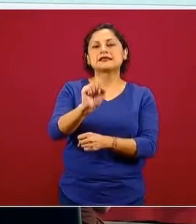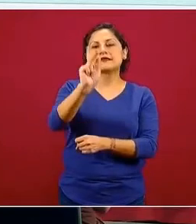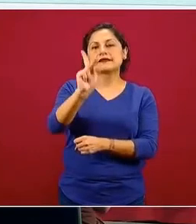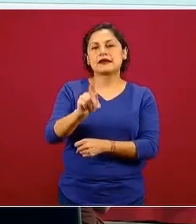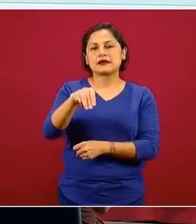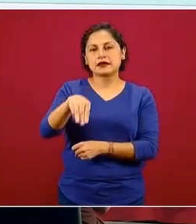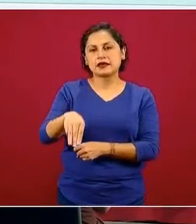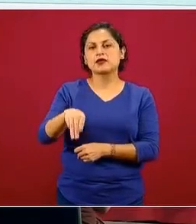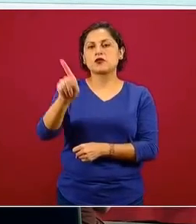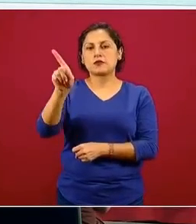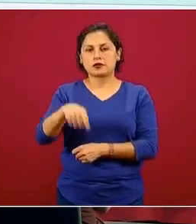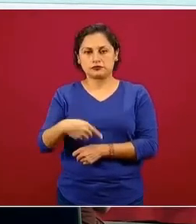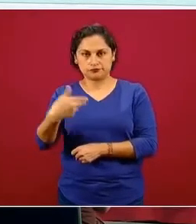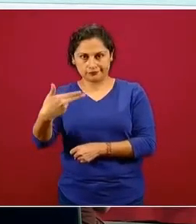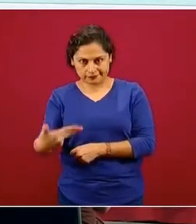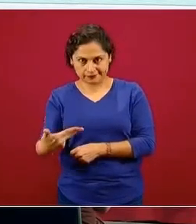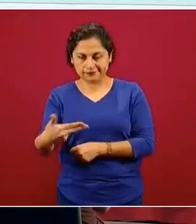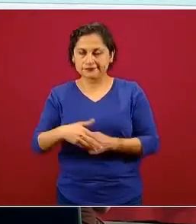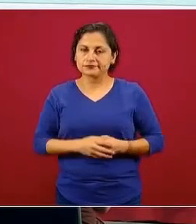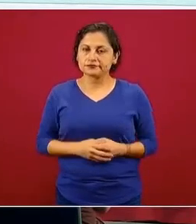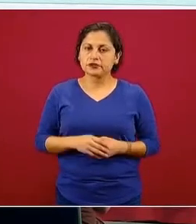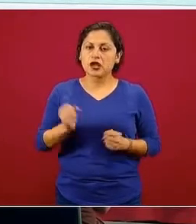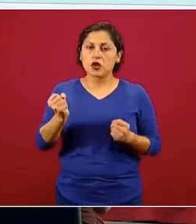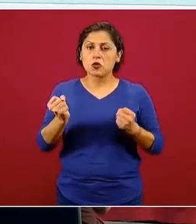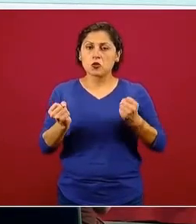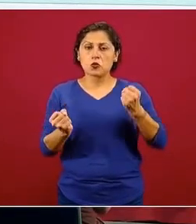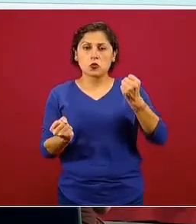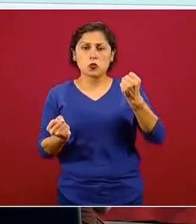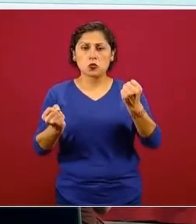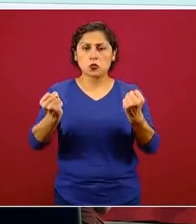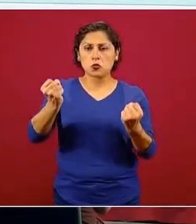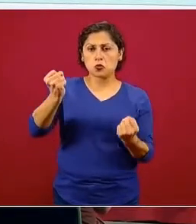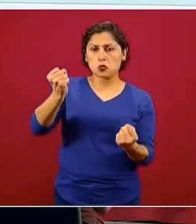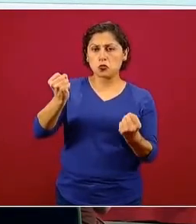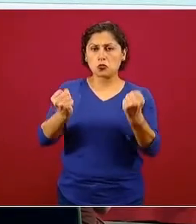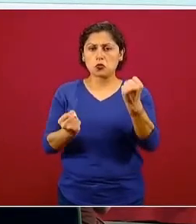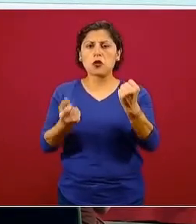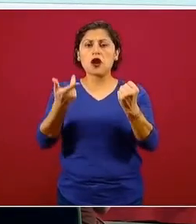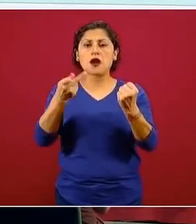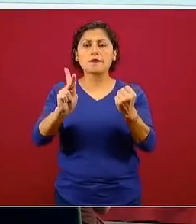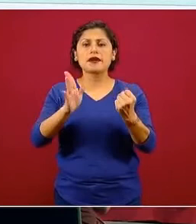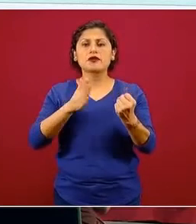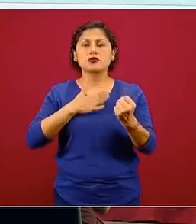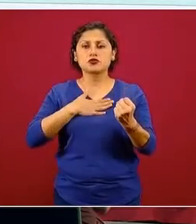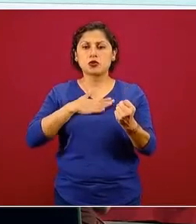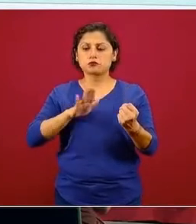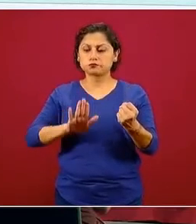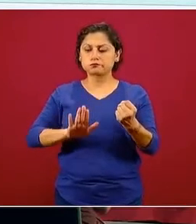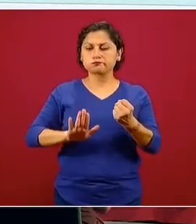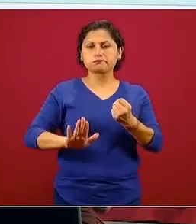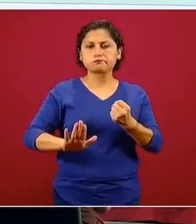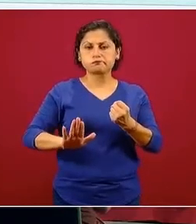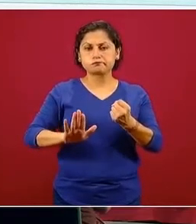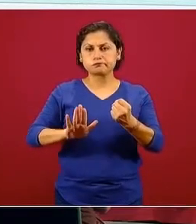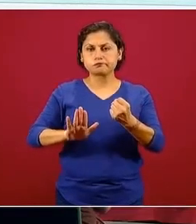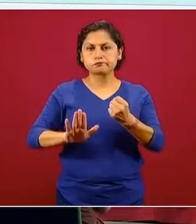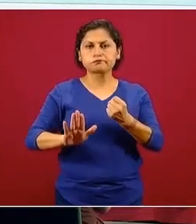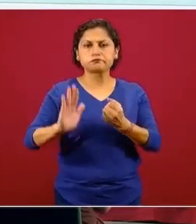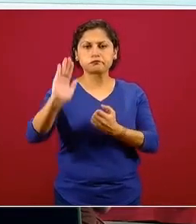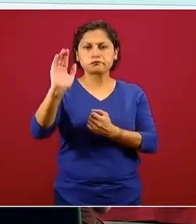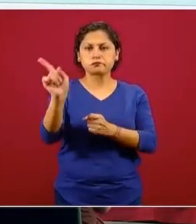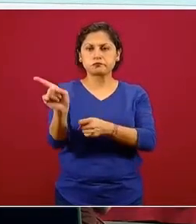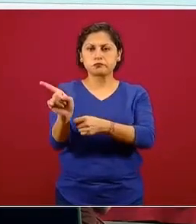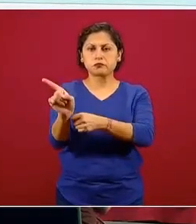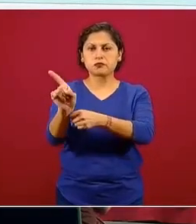la velocidad a la que uno se está acercando a la población. Y si uno empieza a reducir la velocidad y ahora va a 50 kilómetros por hora, y a